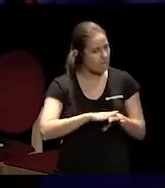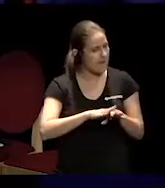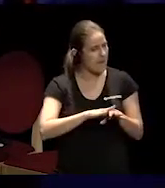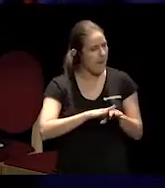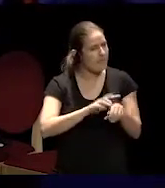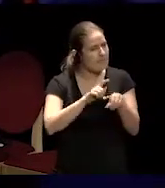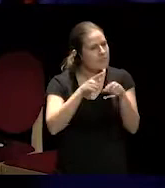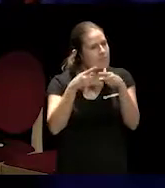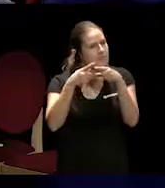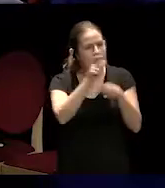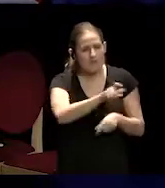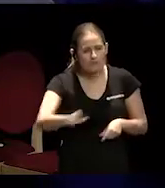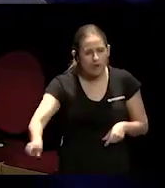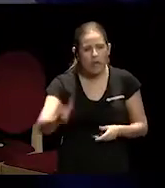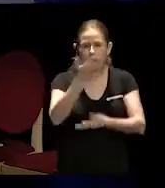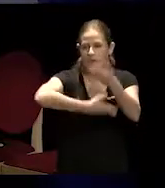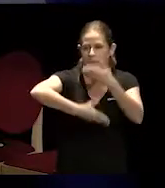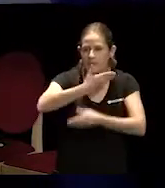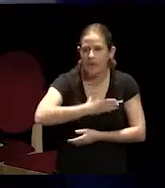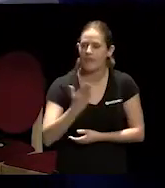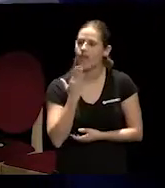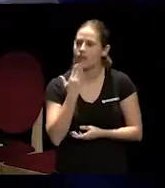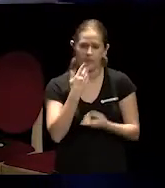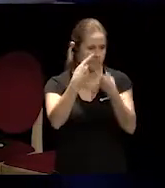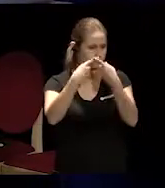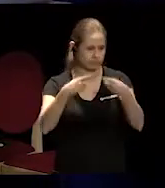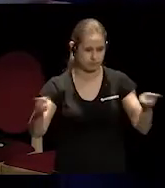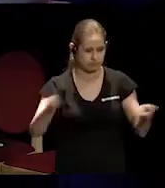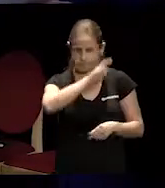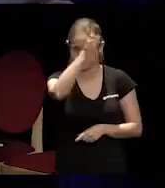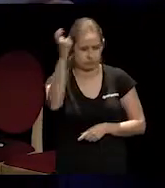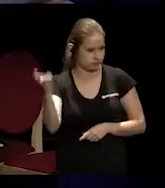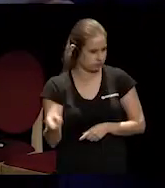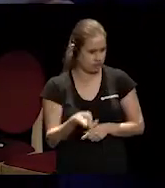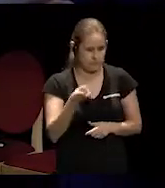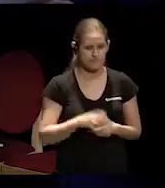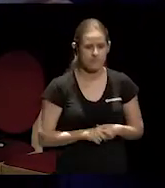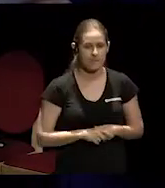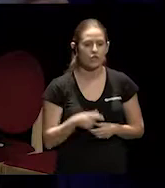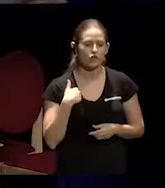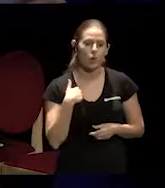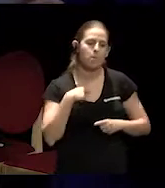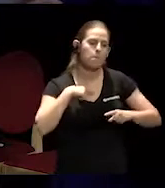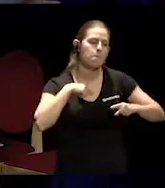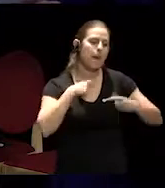diferentes edades con discapacidades. Y yo lo dirigí en parte. Y yo diseñé